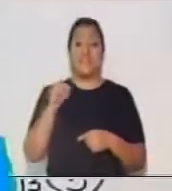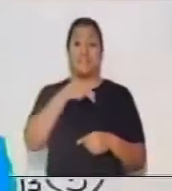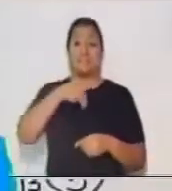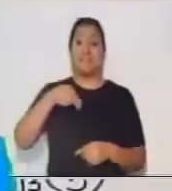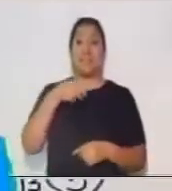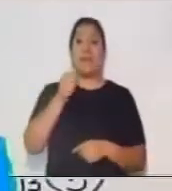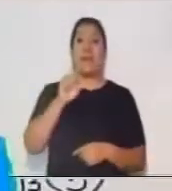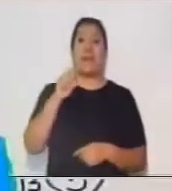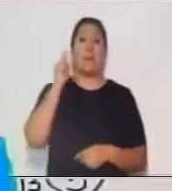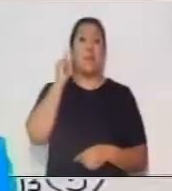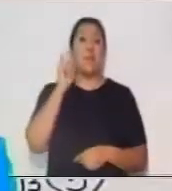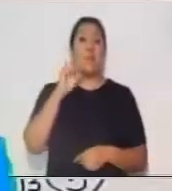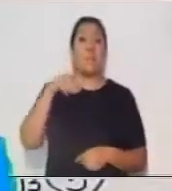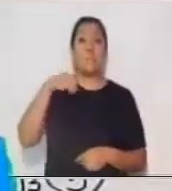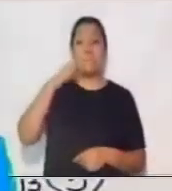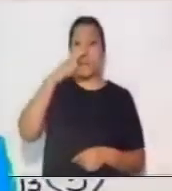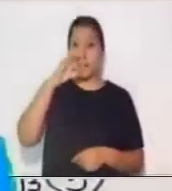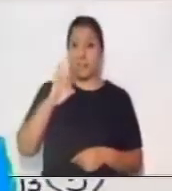¿Quién te ofrece un business mejor?